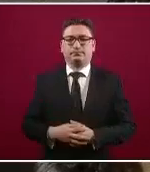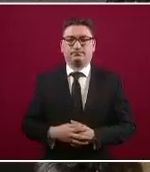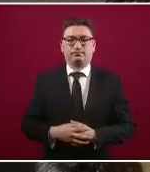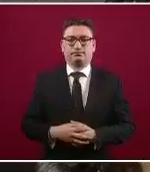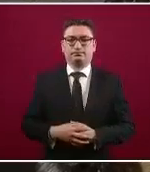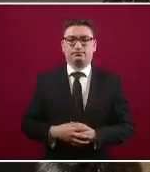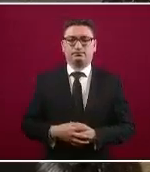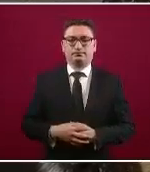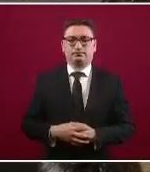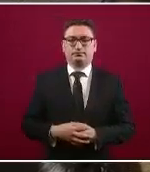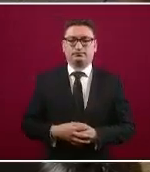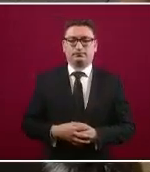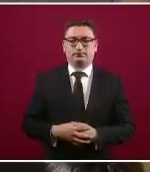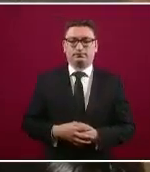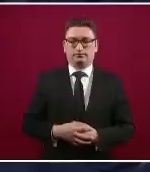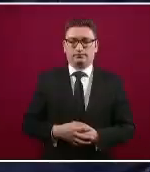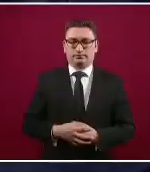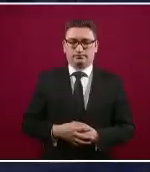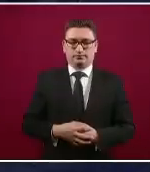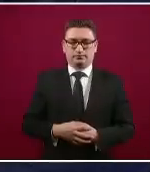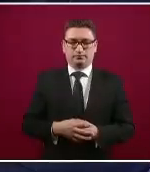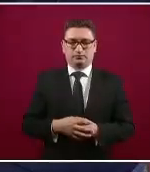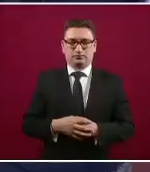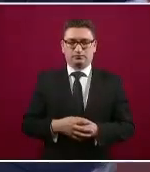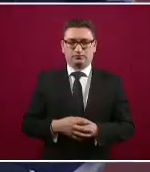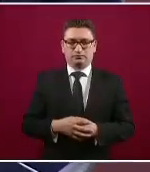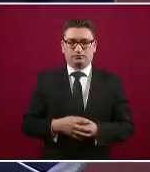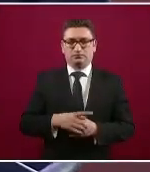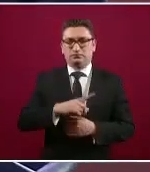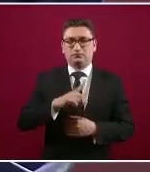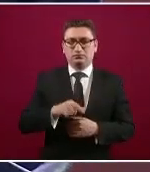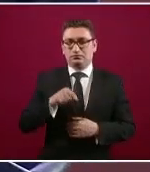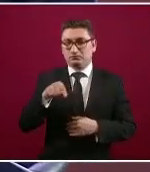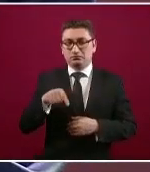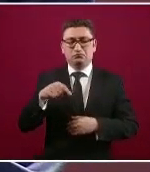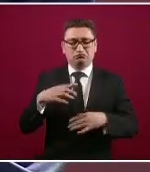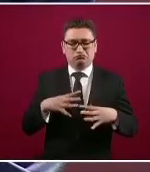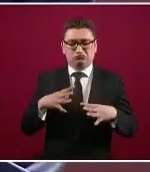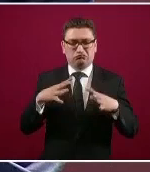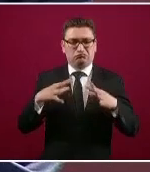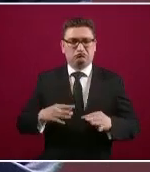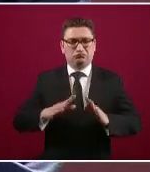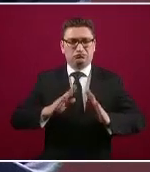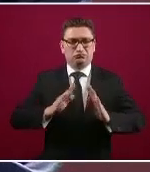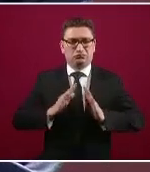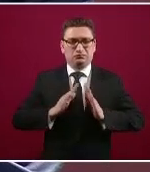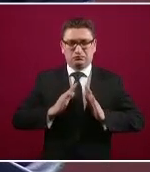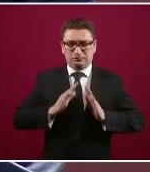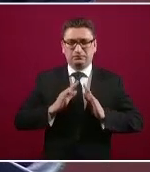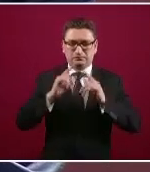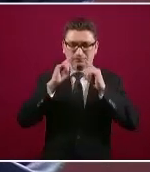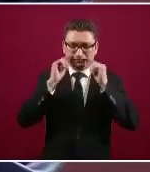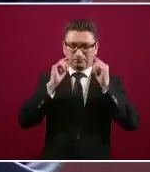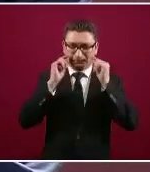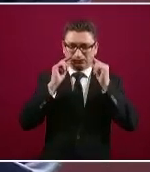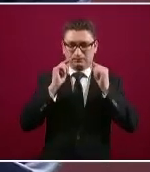y se creó el Ejército Zapatista del Sur. Esa